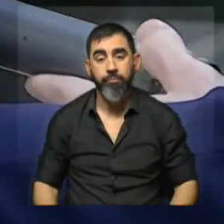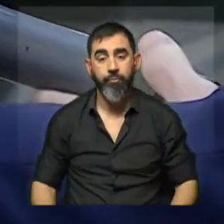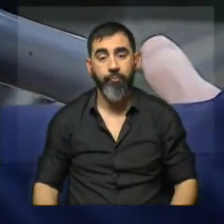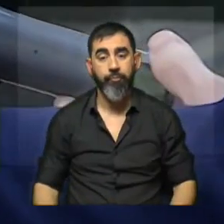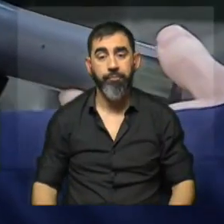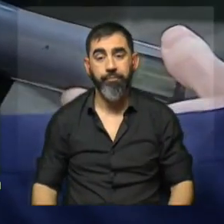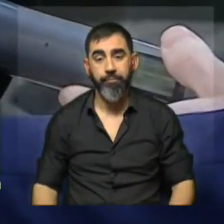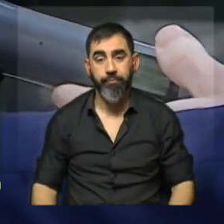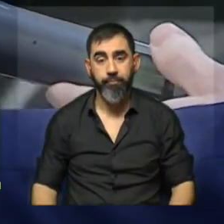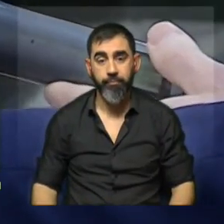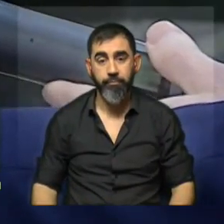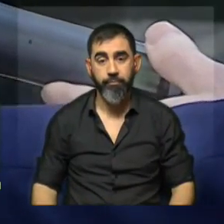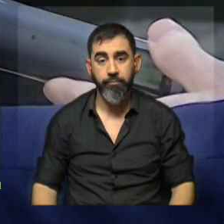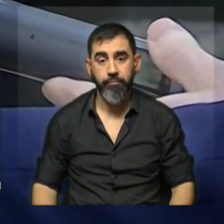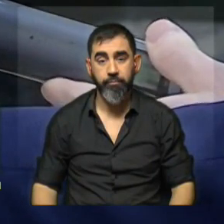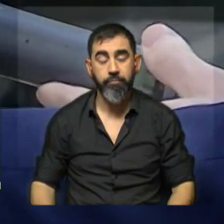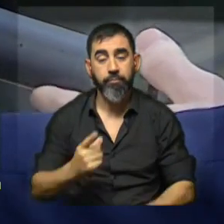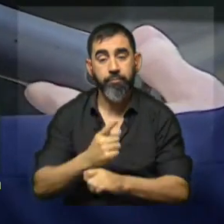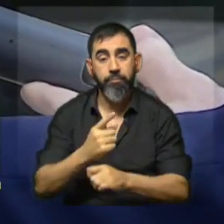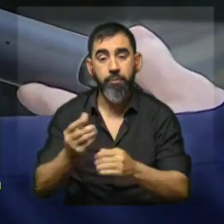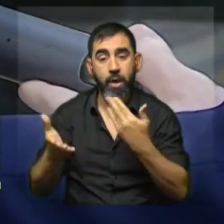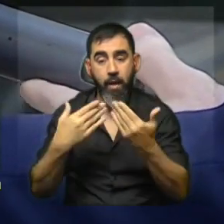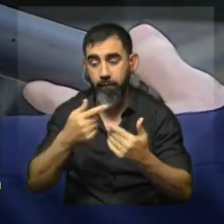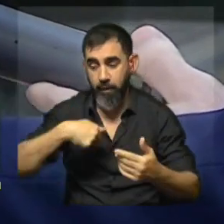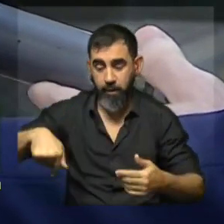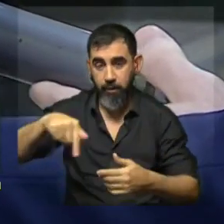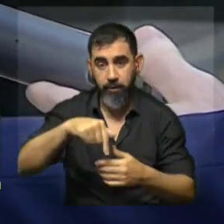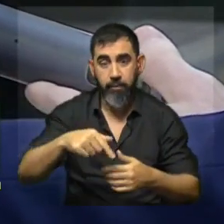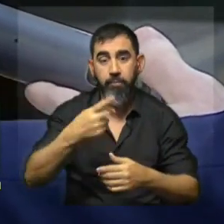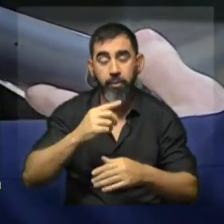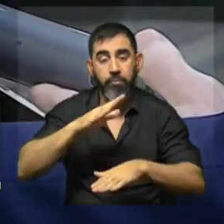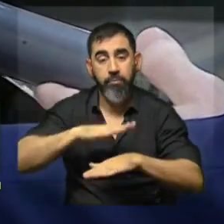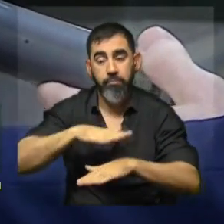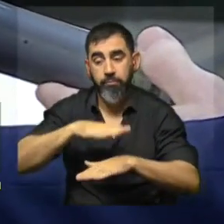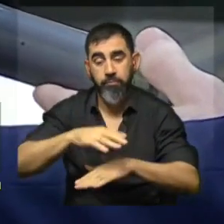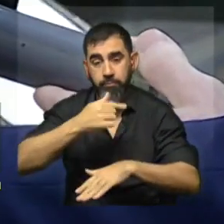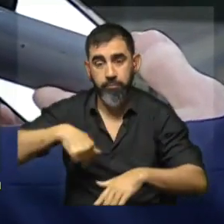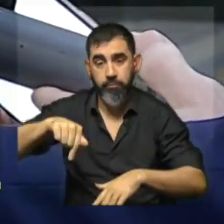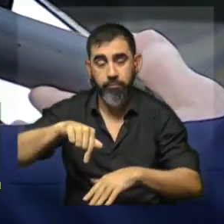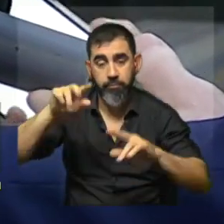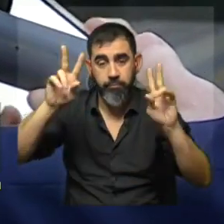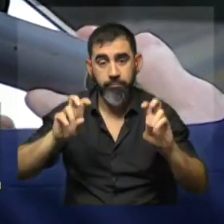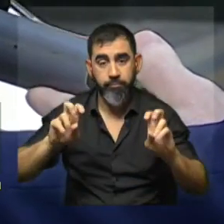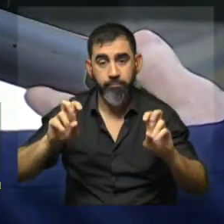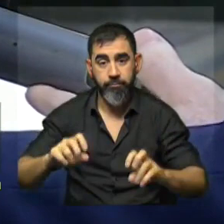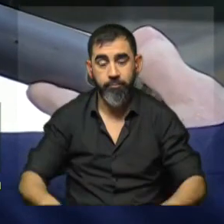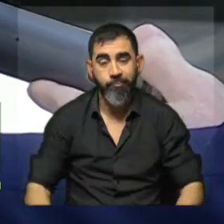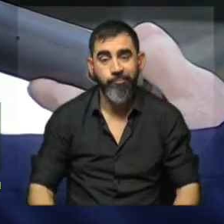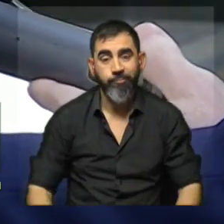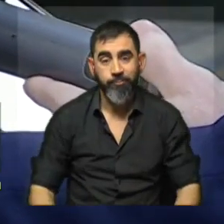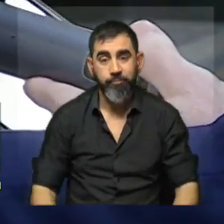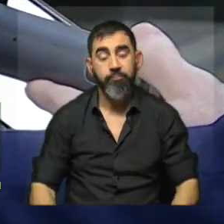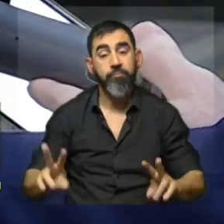Creo que corresponde primero hablar entre nosotros, pero hacernos cargo de este tema que tiene que ver con algo